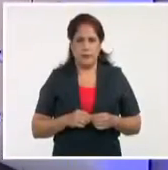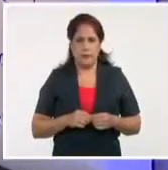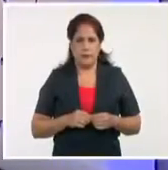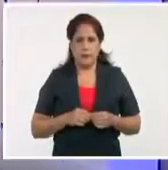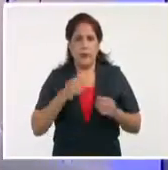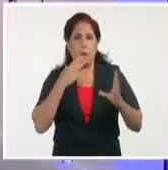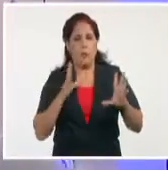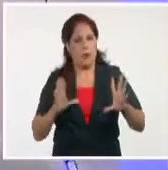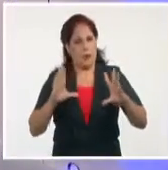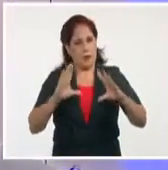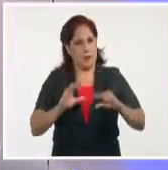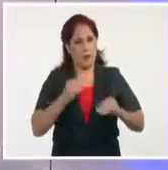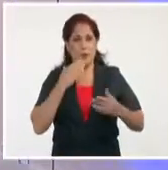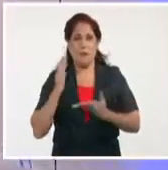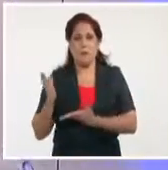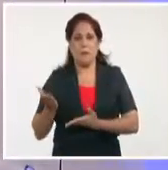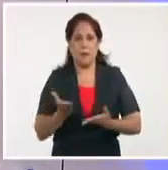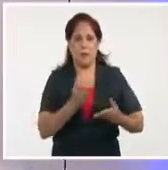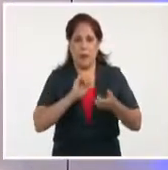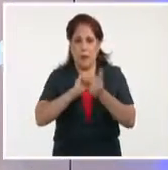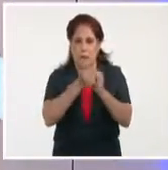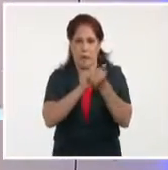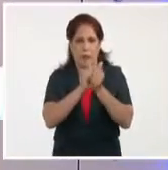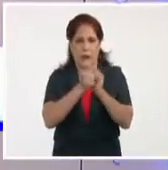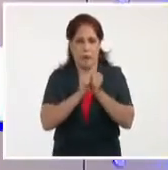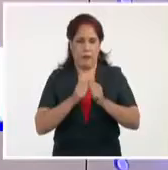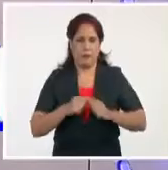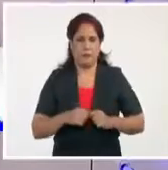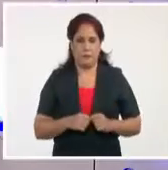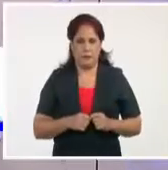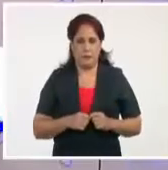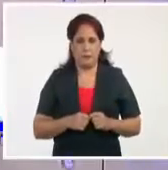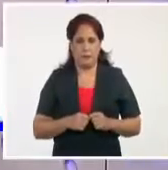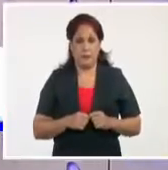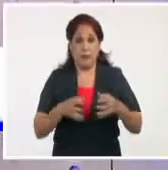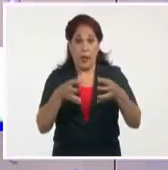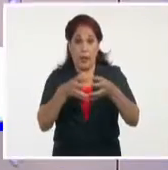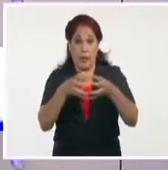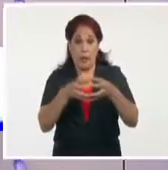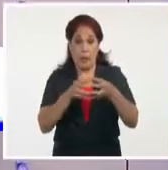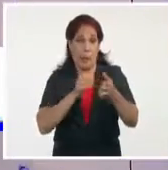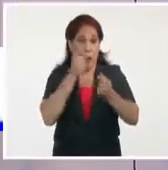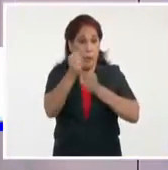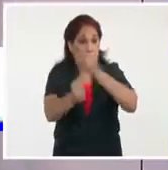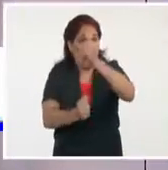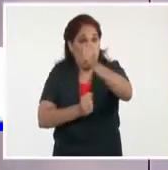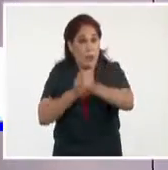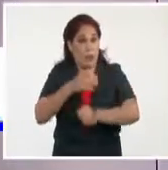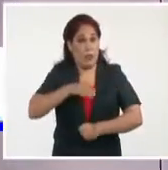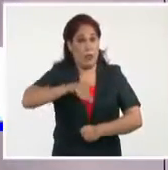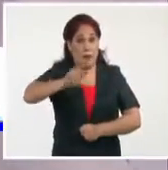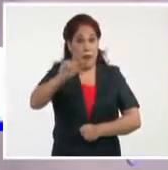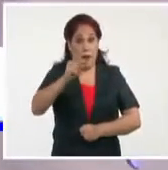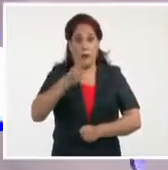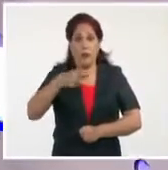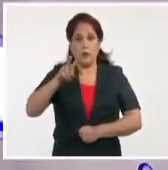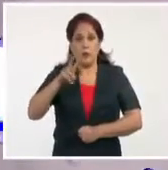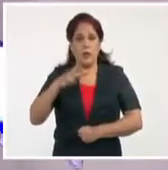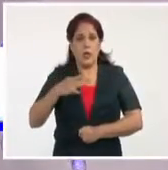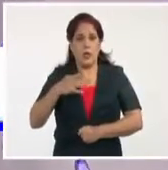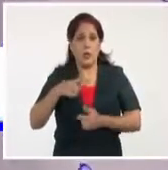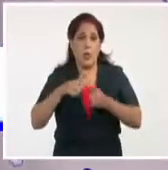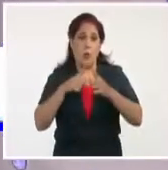Muy buenas noches, sea bienvenido a este segmento con la actualidad deportiva. El equipo cubano de boxeo partirá el miércoles 14 de julio hacia